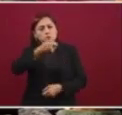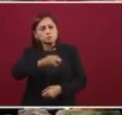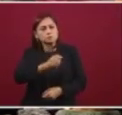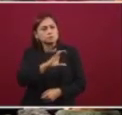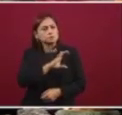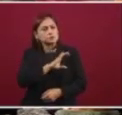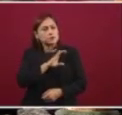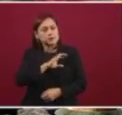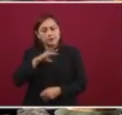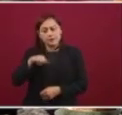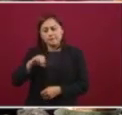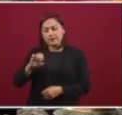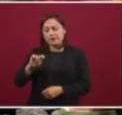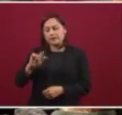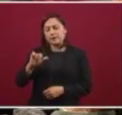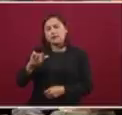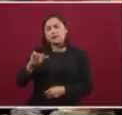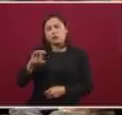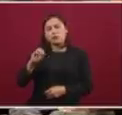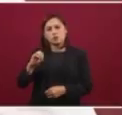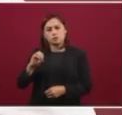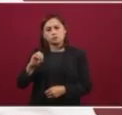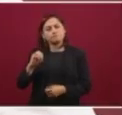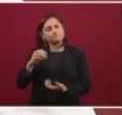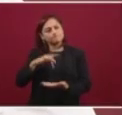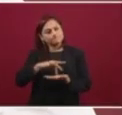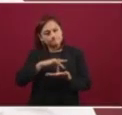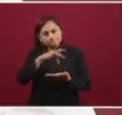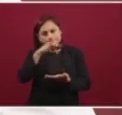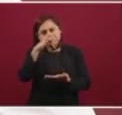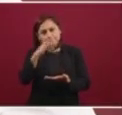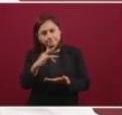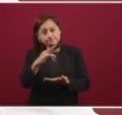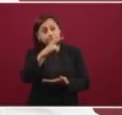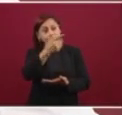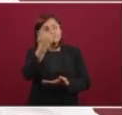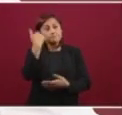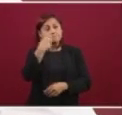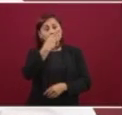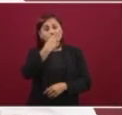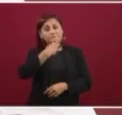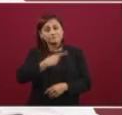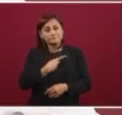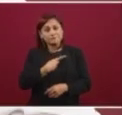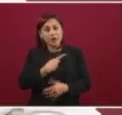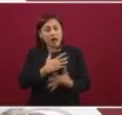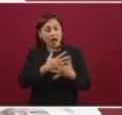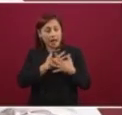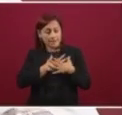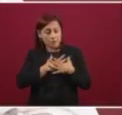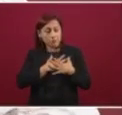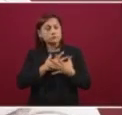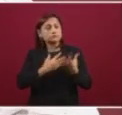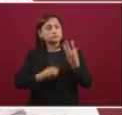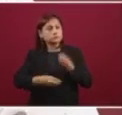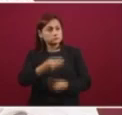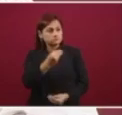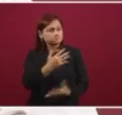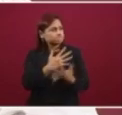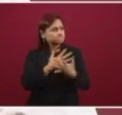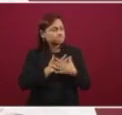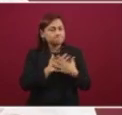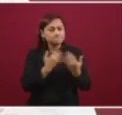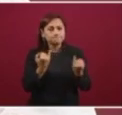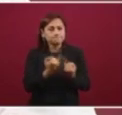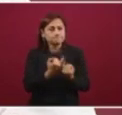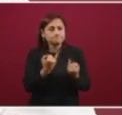Muchas gracias. Como usted lo ha dicho, amor con amor se paga. Vengo aquí